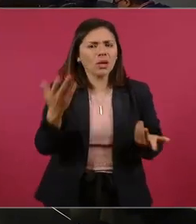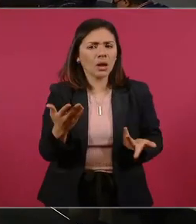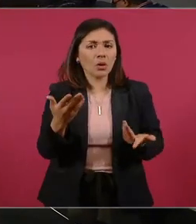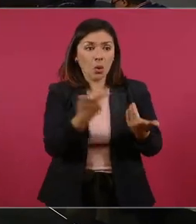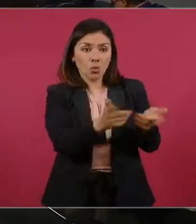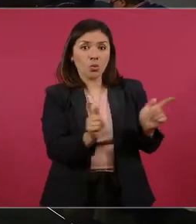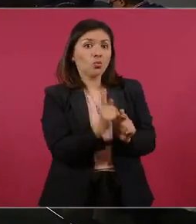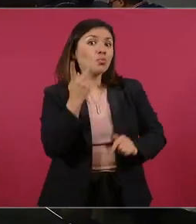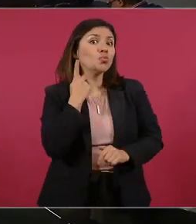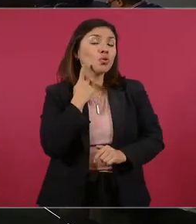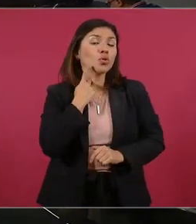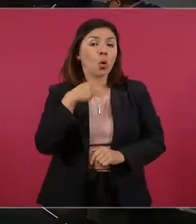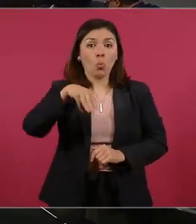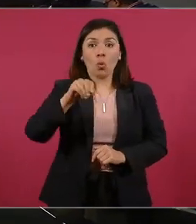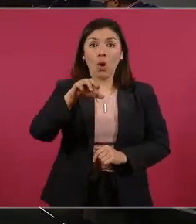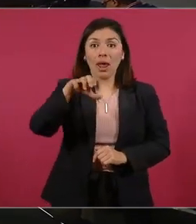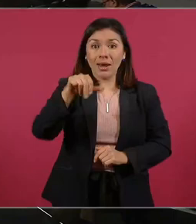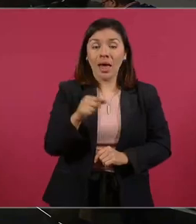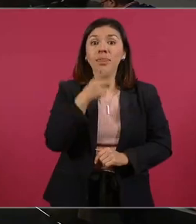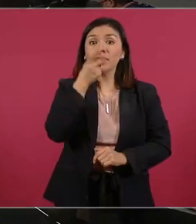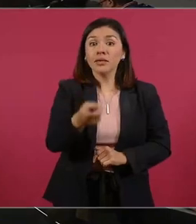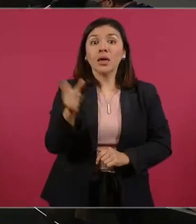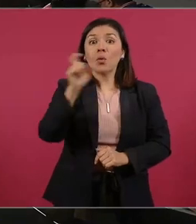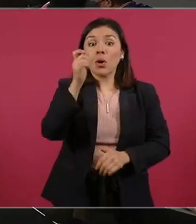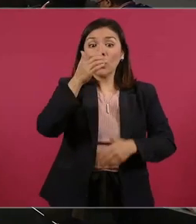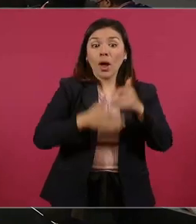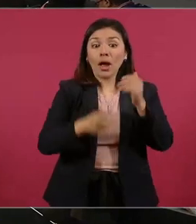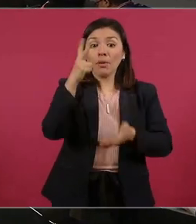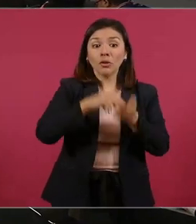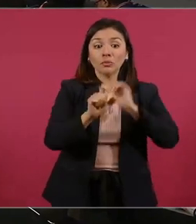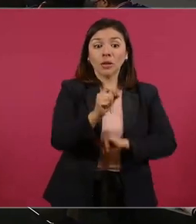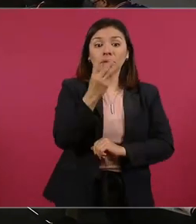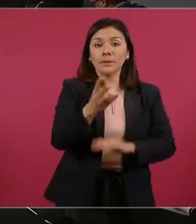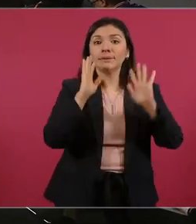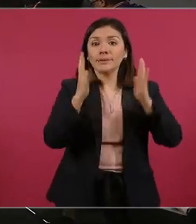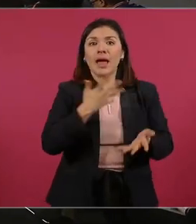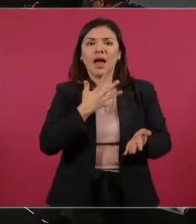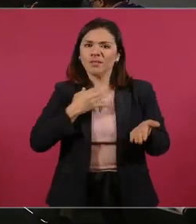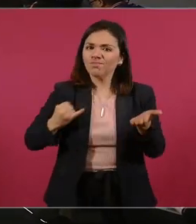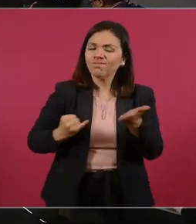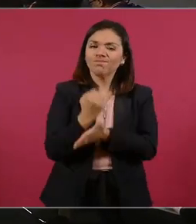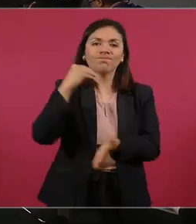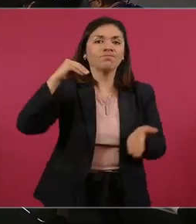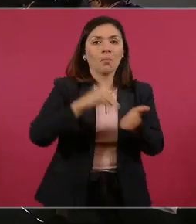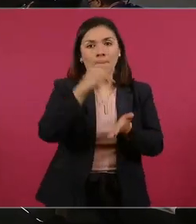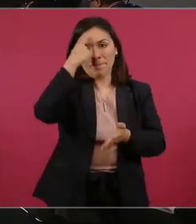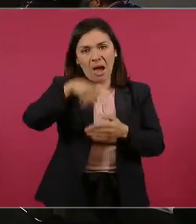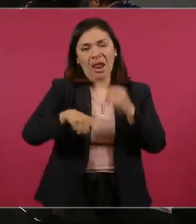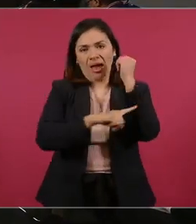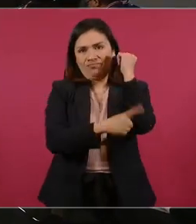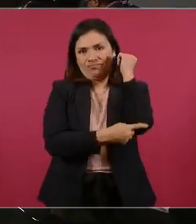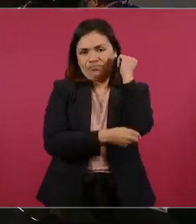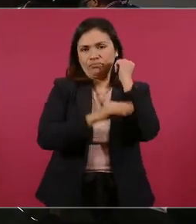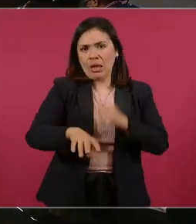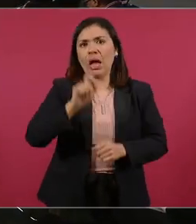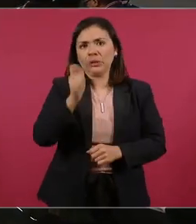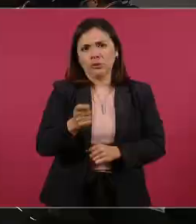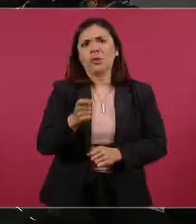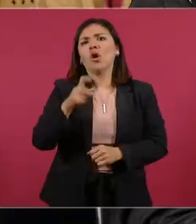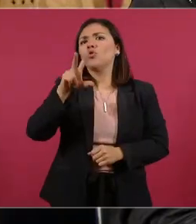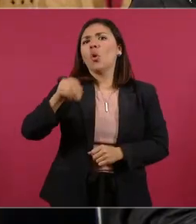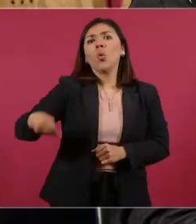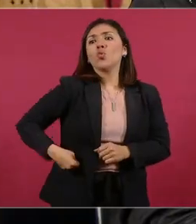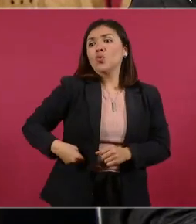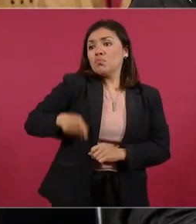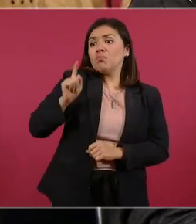de Morena en el Estado de México prometió que al terminar 2023 ya habría legislado la interrupción del embarazo para no considerar criminales a